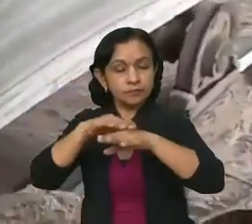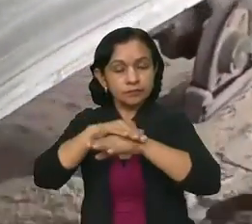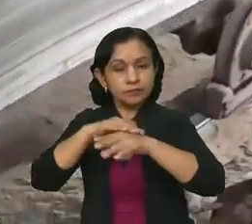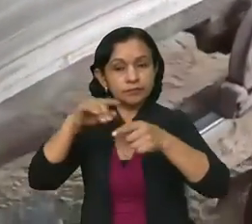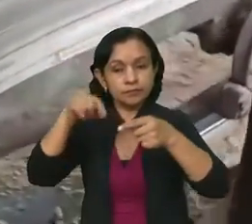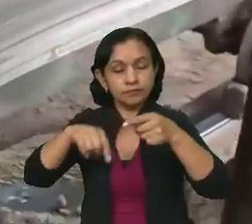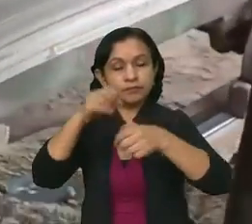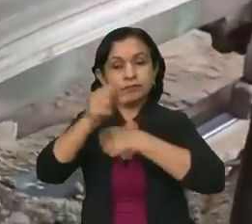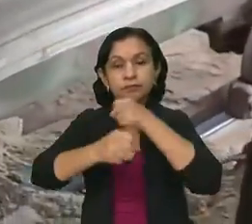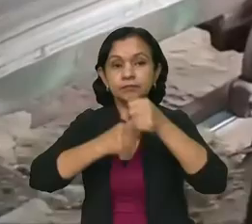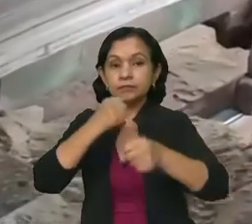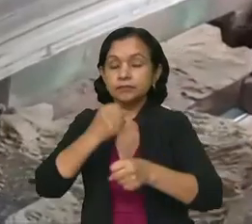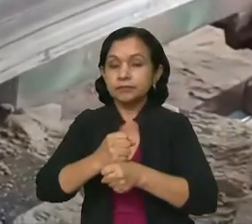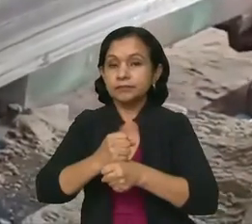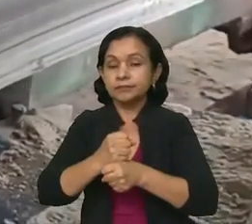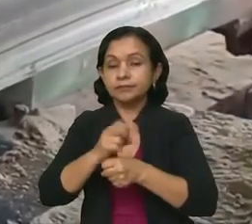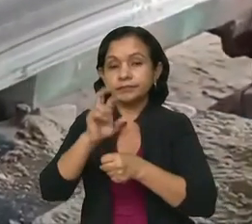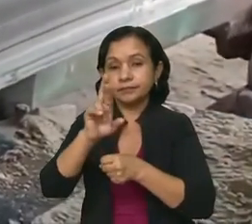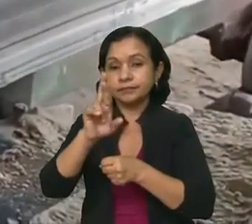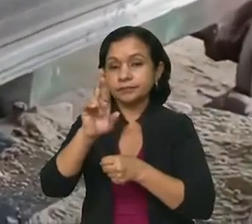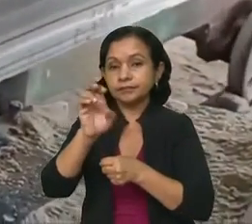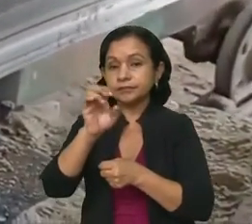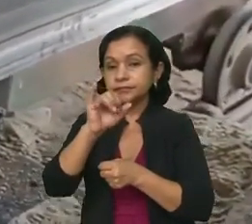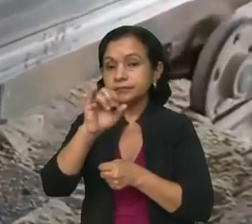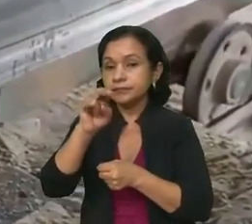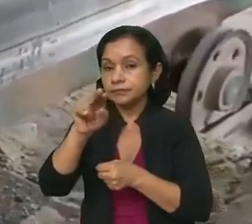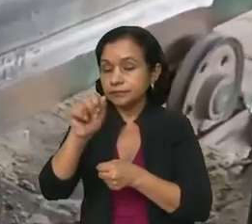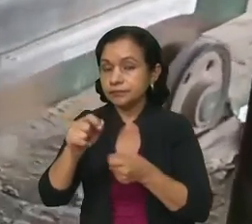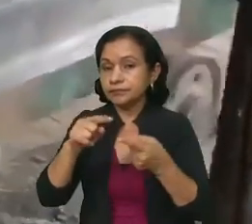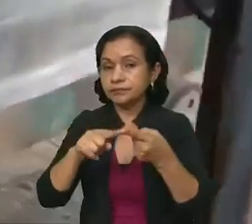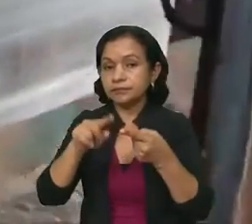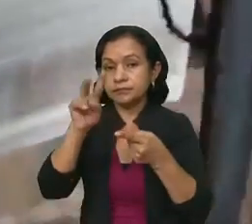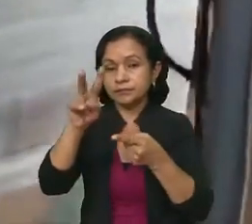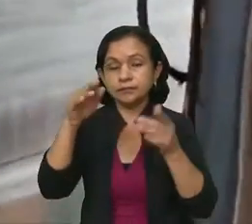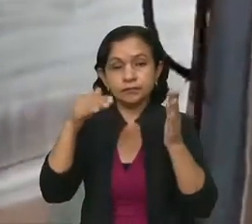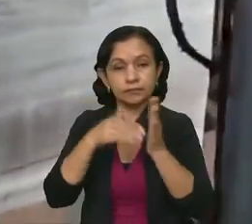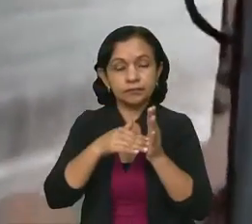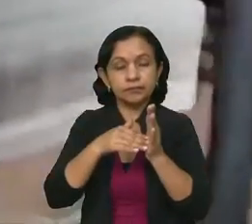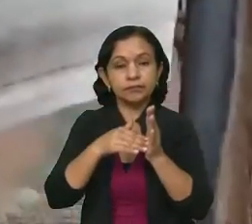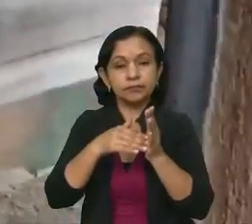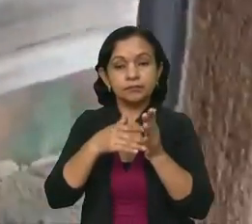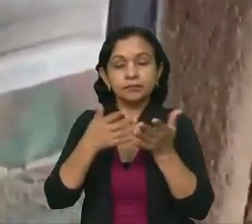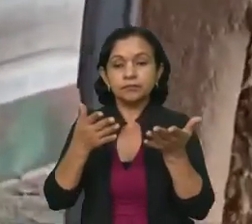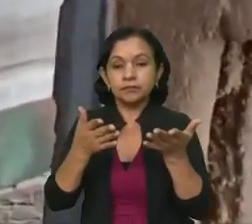este año. Resina, estamos hablando de 2.000 kilogramos.